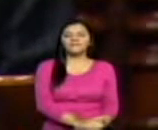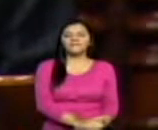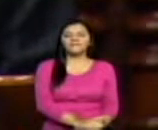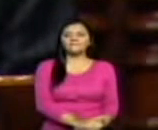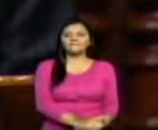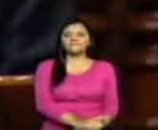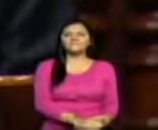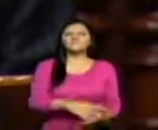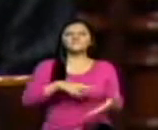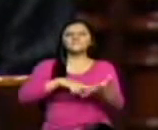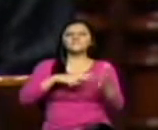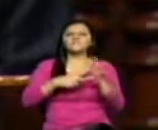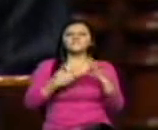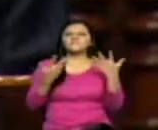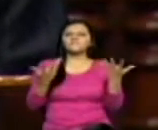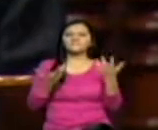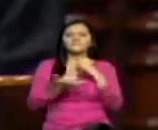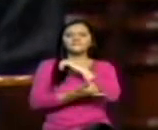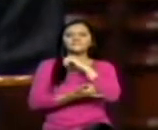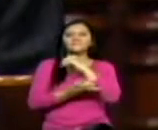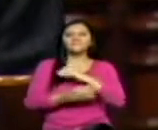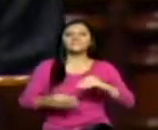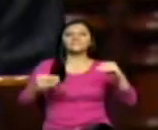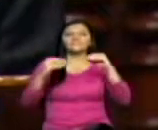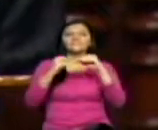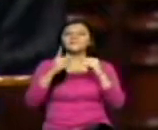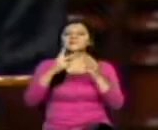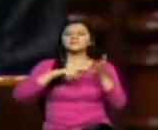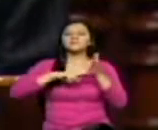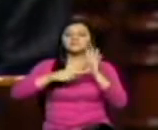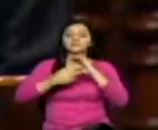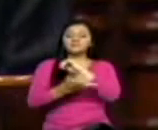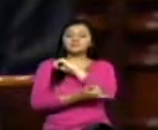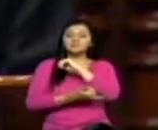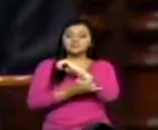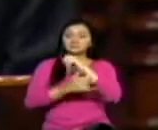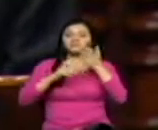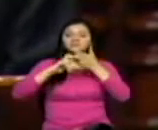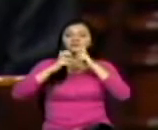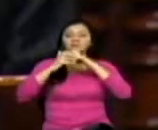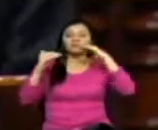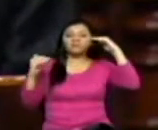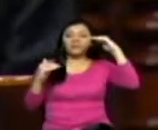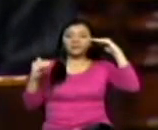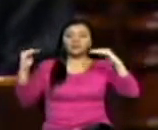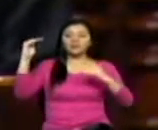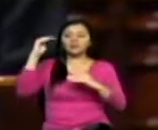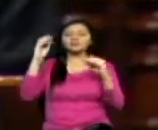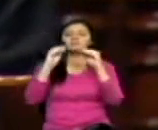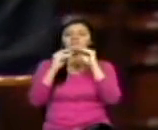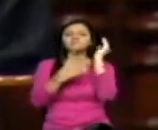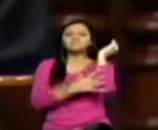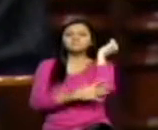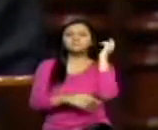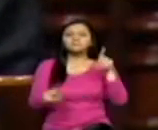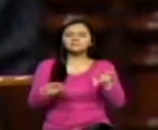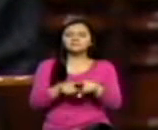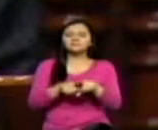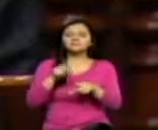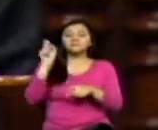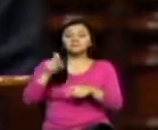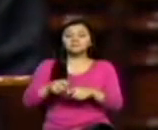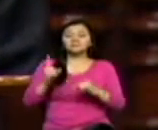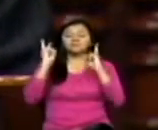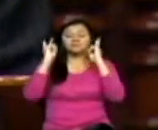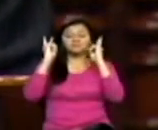significa ser un país moderno? Significa que las desigualdades entre los más pobres y los